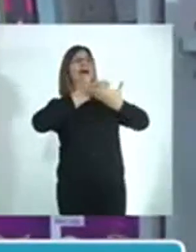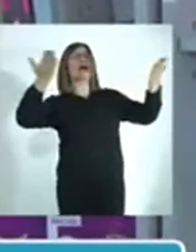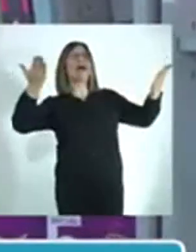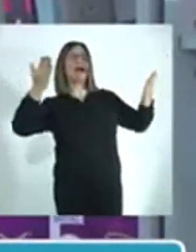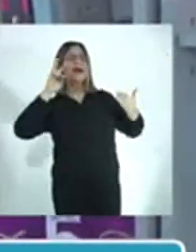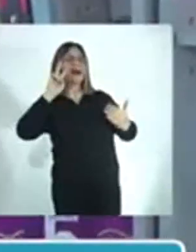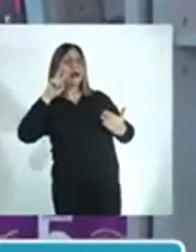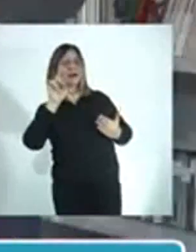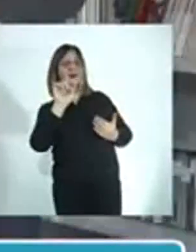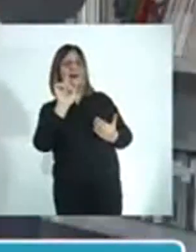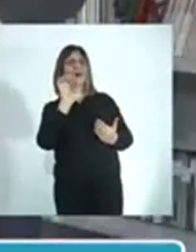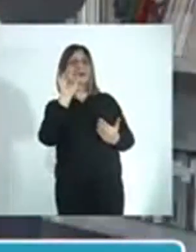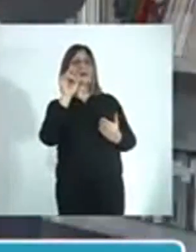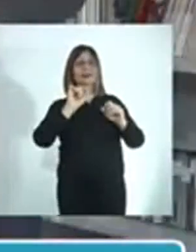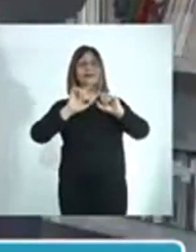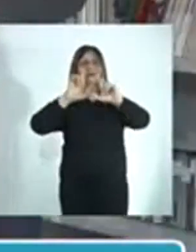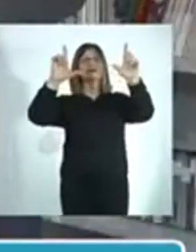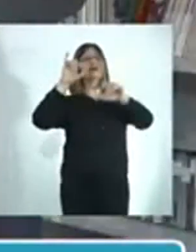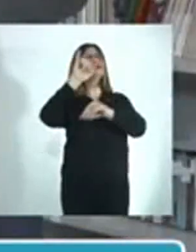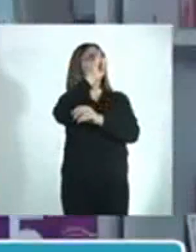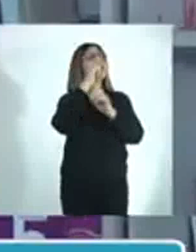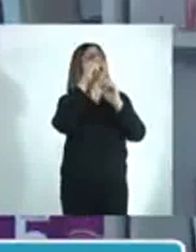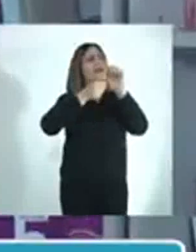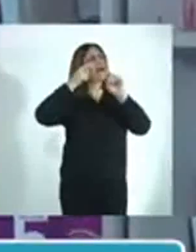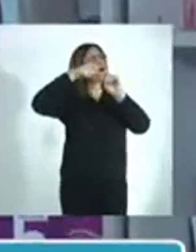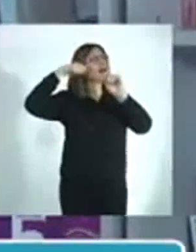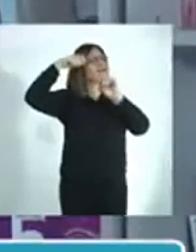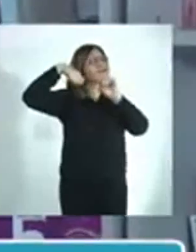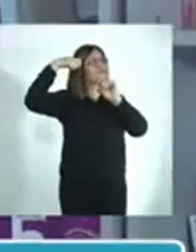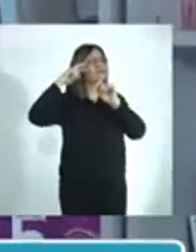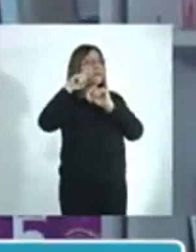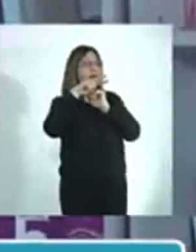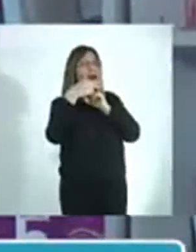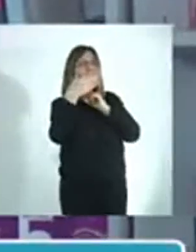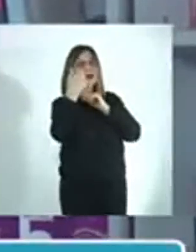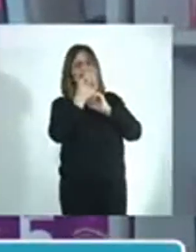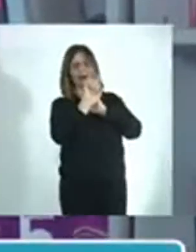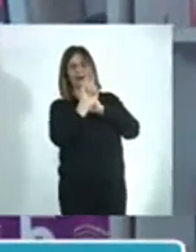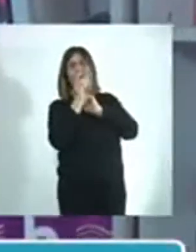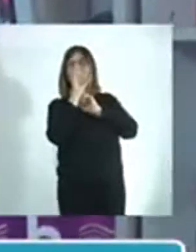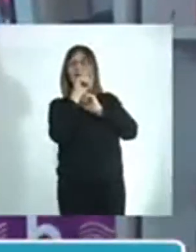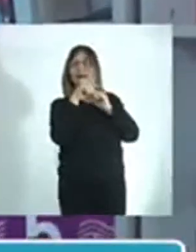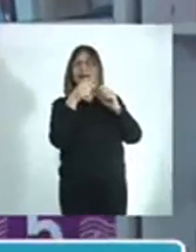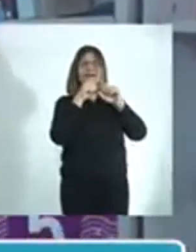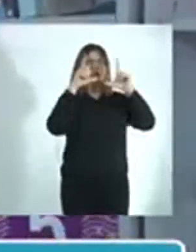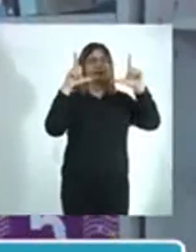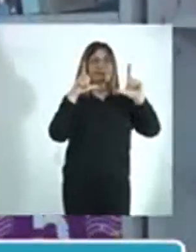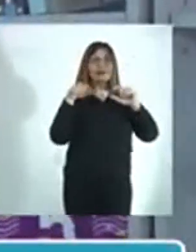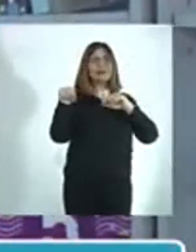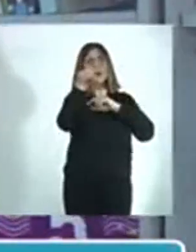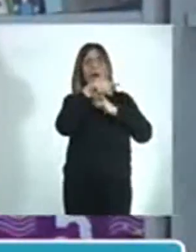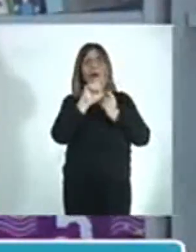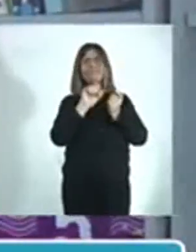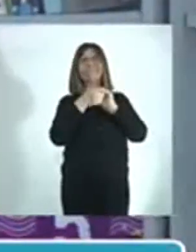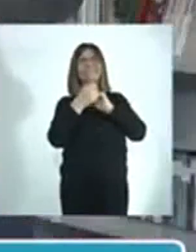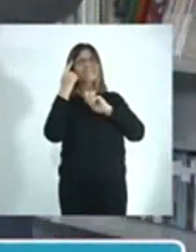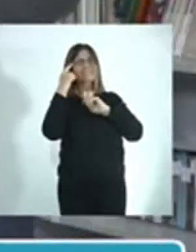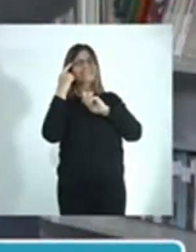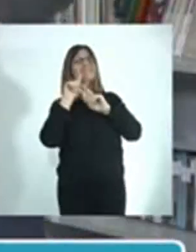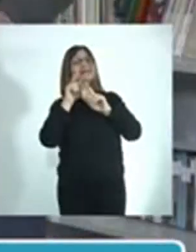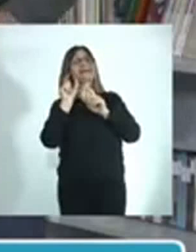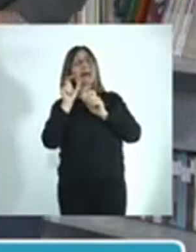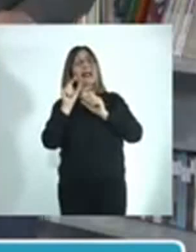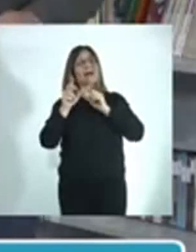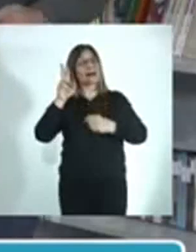estar delante de una cámara contando esta problemática, que ojalá pronto nos sigamos hablando del bullying.